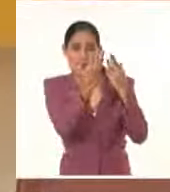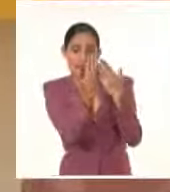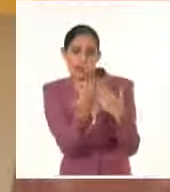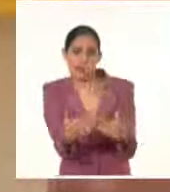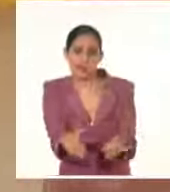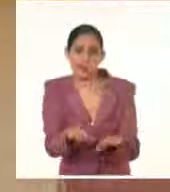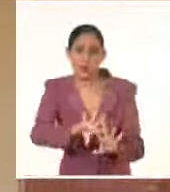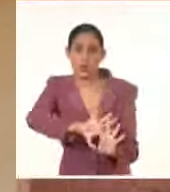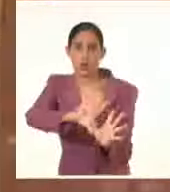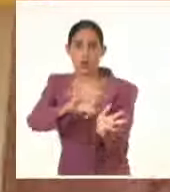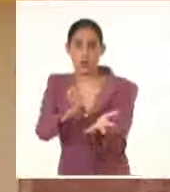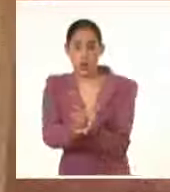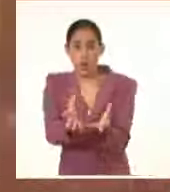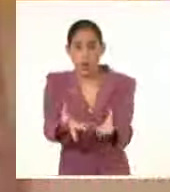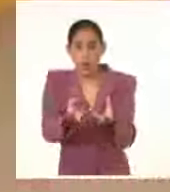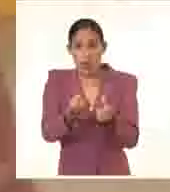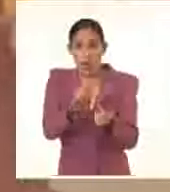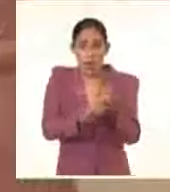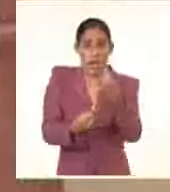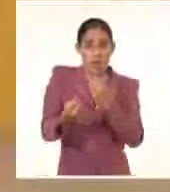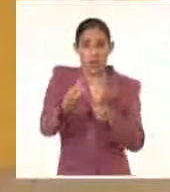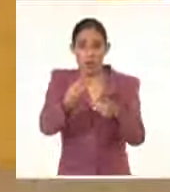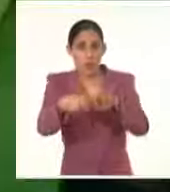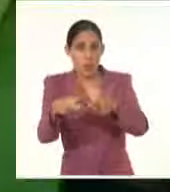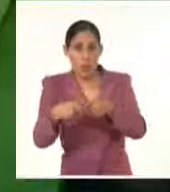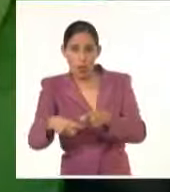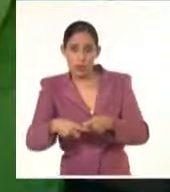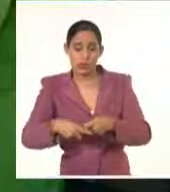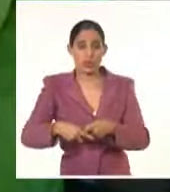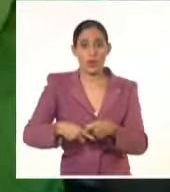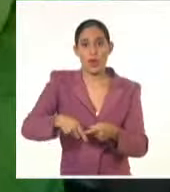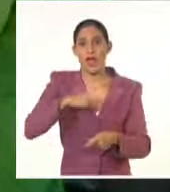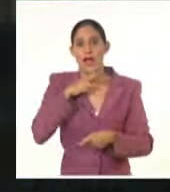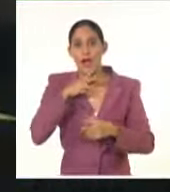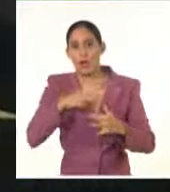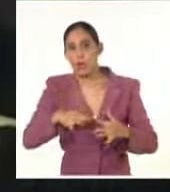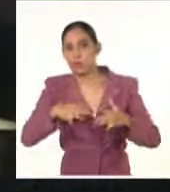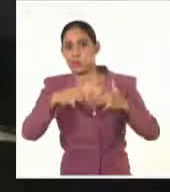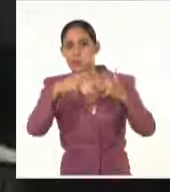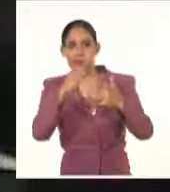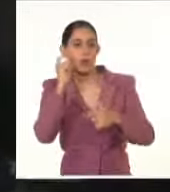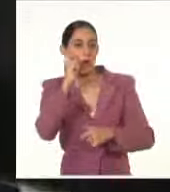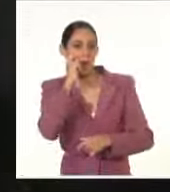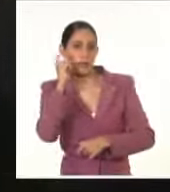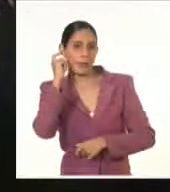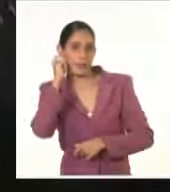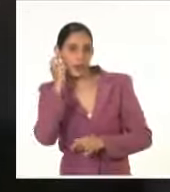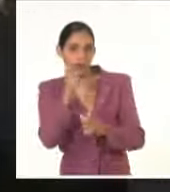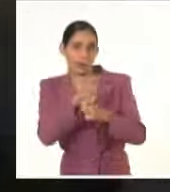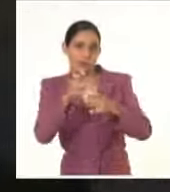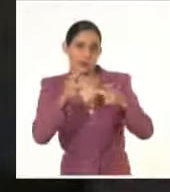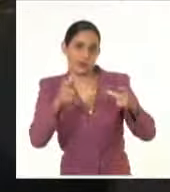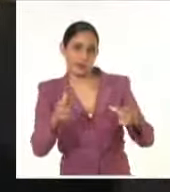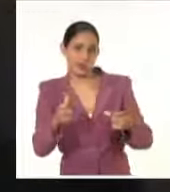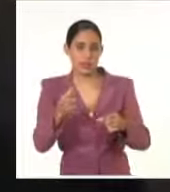la recuperación y resguardo de bienes arrasados por el agua, sus mujeres y hombres se multiplican